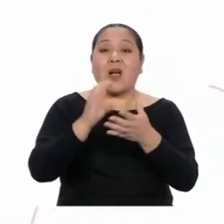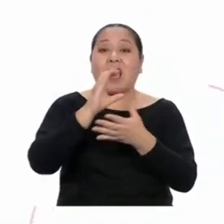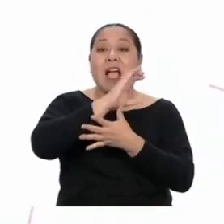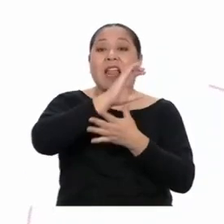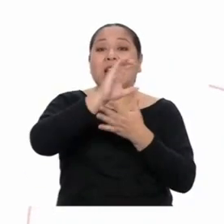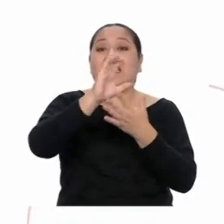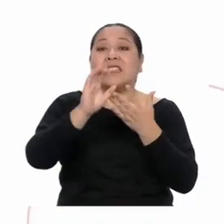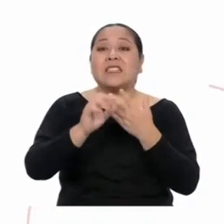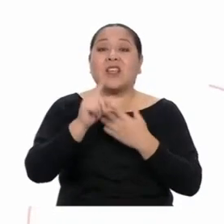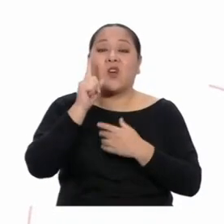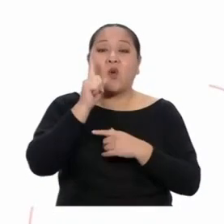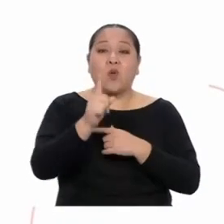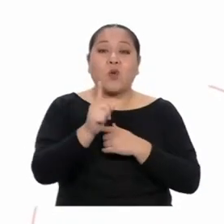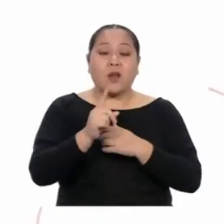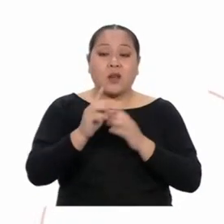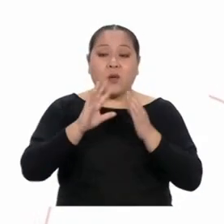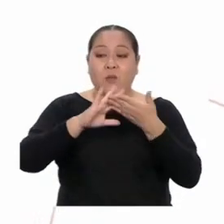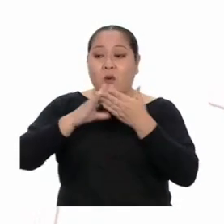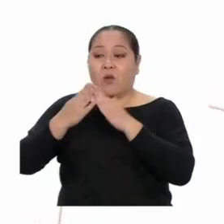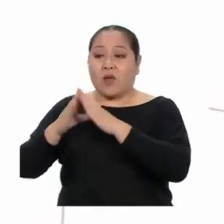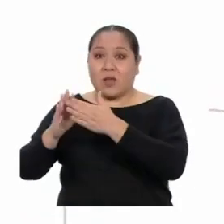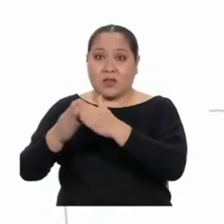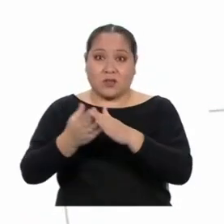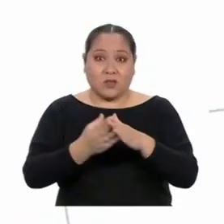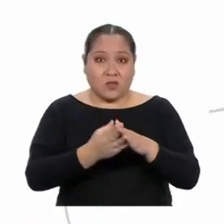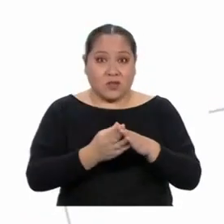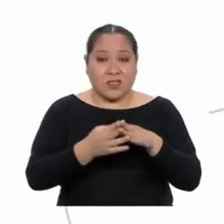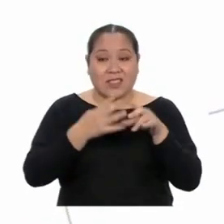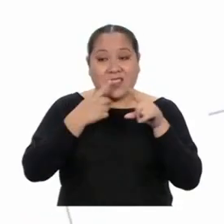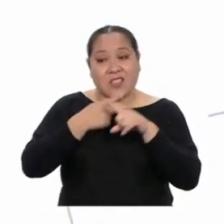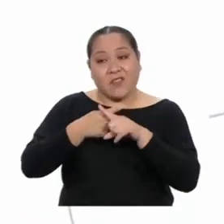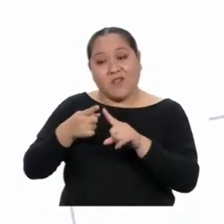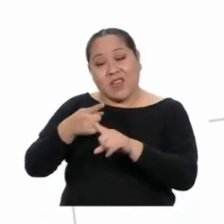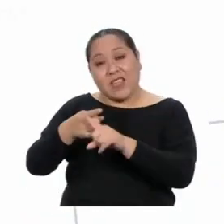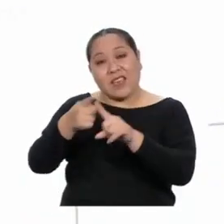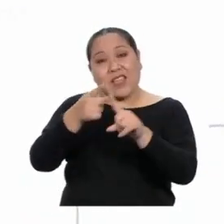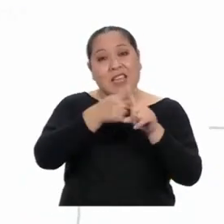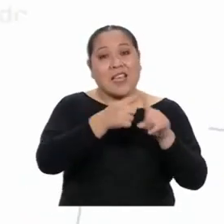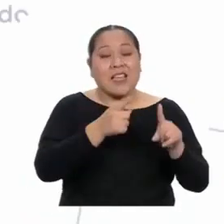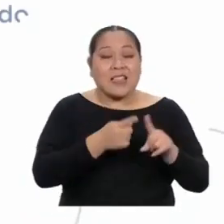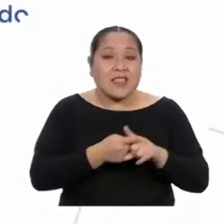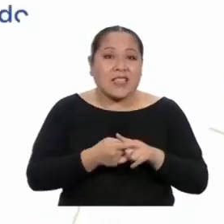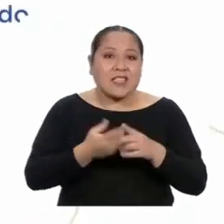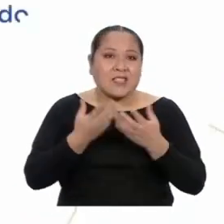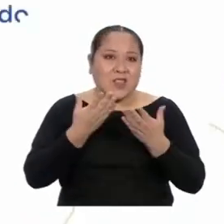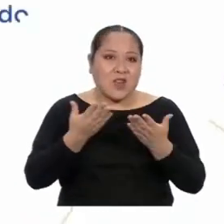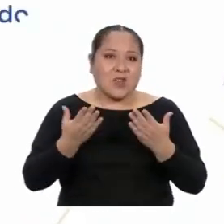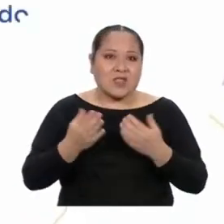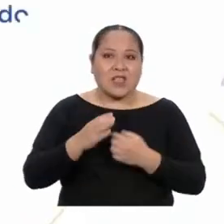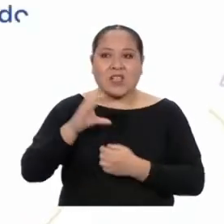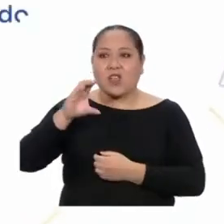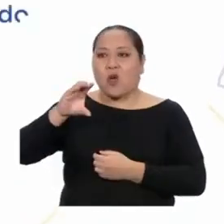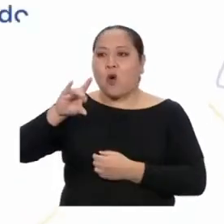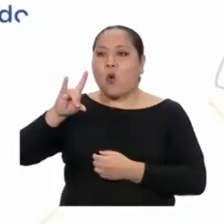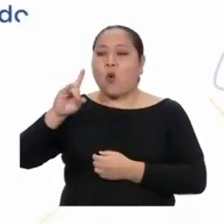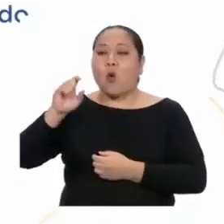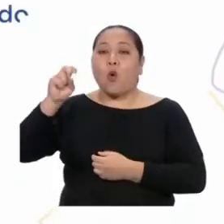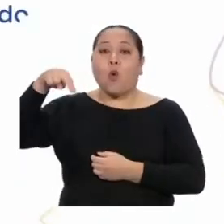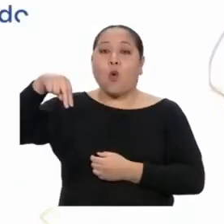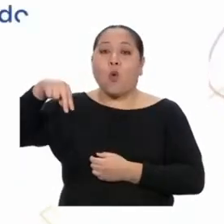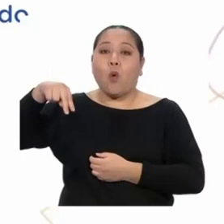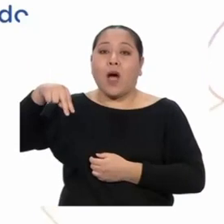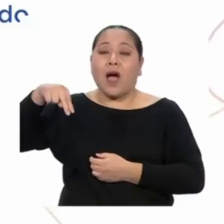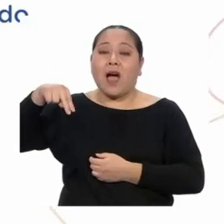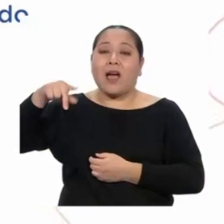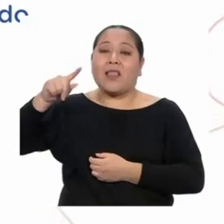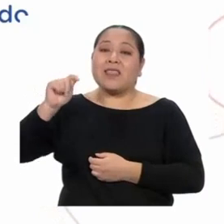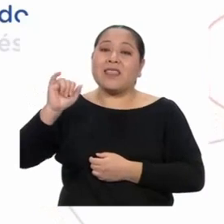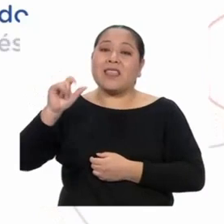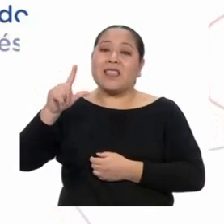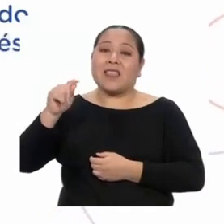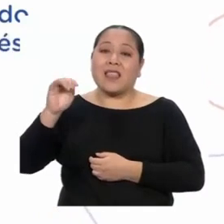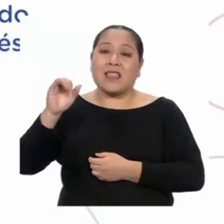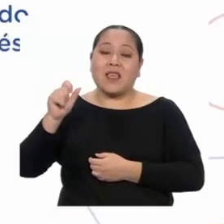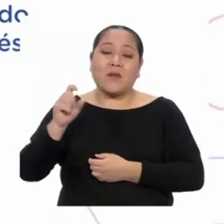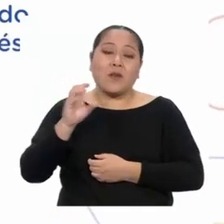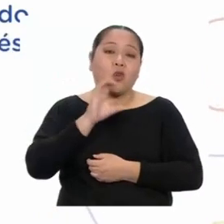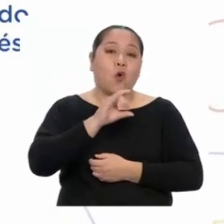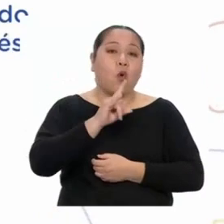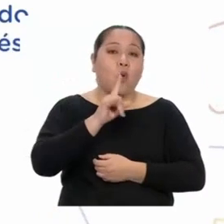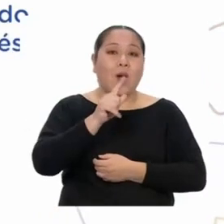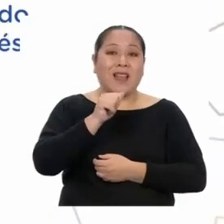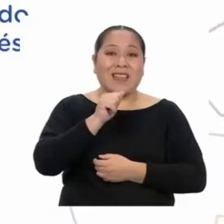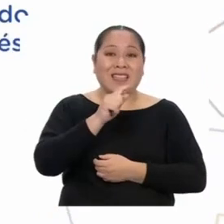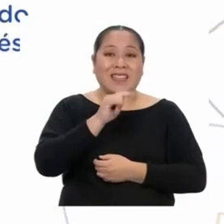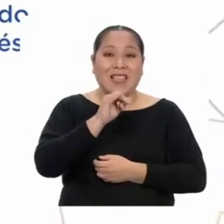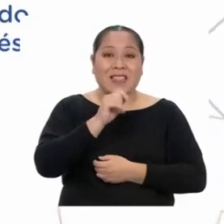de una población en estudio mediante variables cualitativas o cuantitativas, usando el muestreo y recopilación de datos